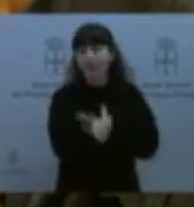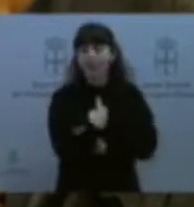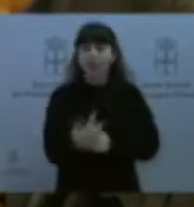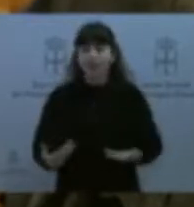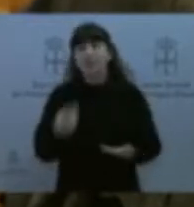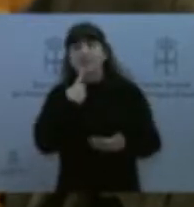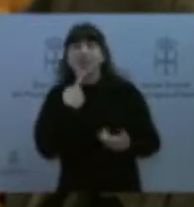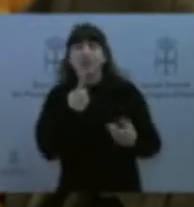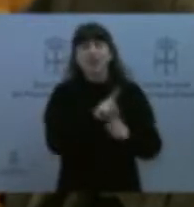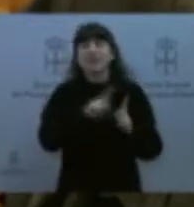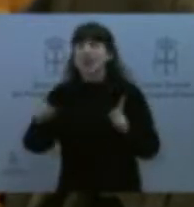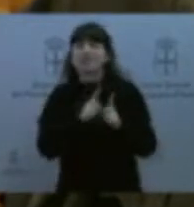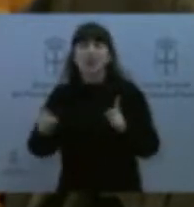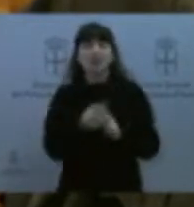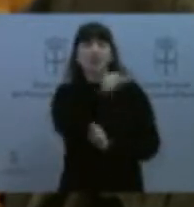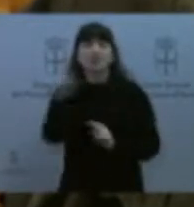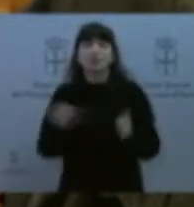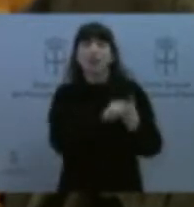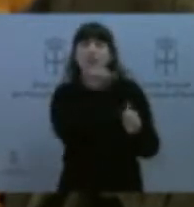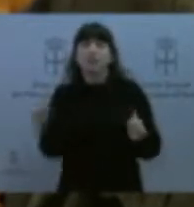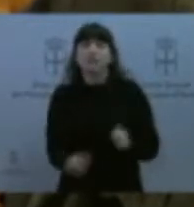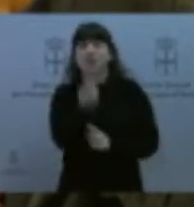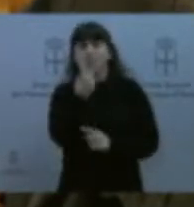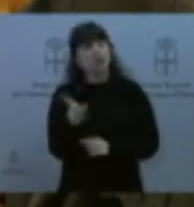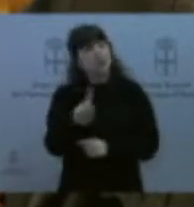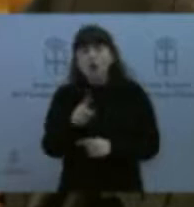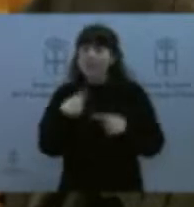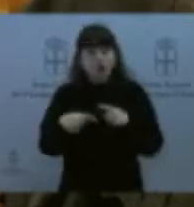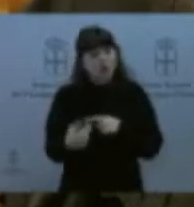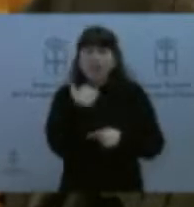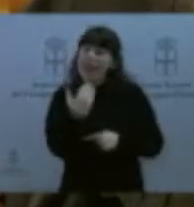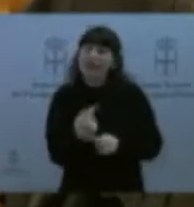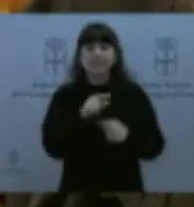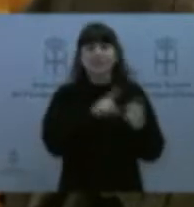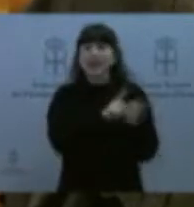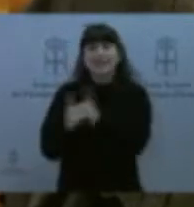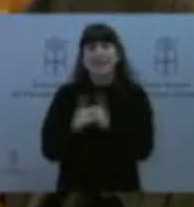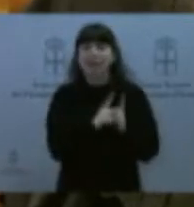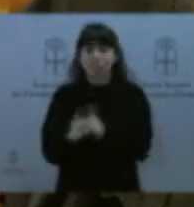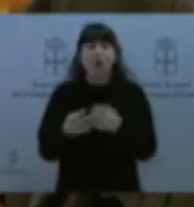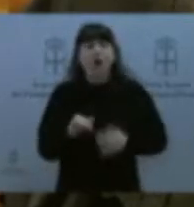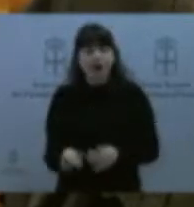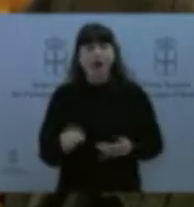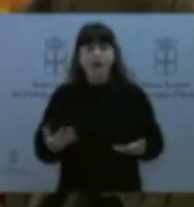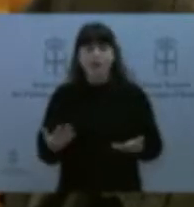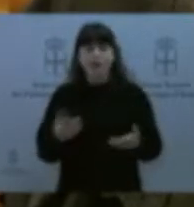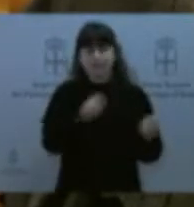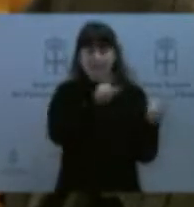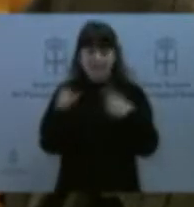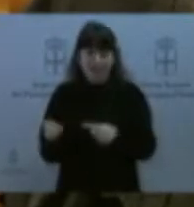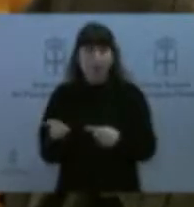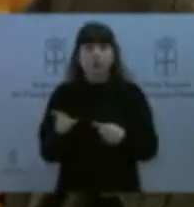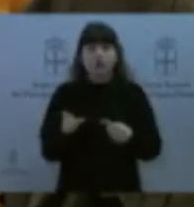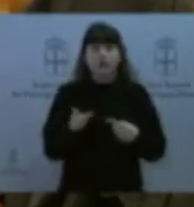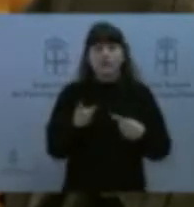días tienen traslados. Y mientras hay un traslado del Hospital de Cangas al UCA mesmamente, durante todo ese tiempo hay